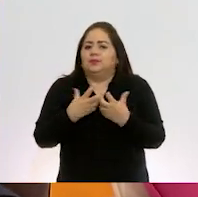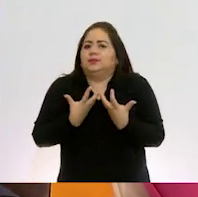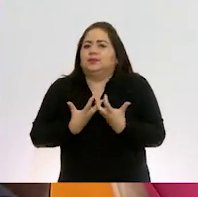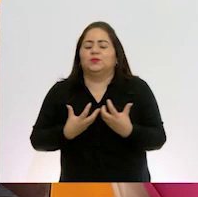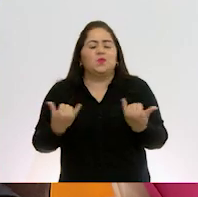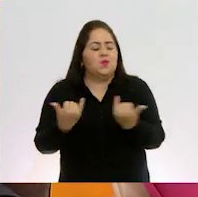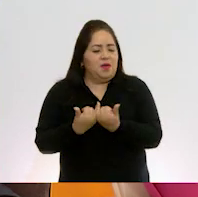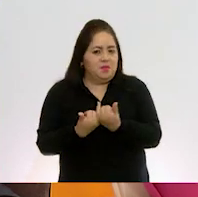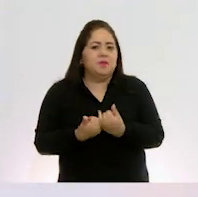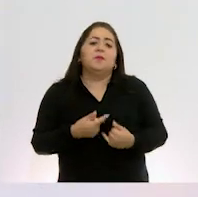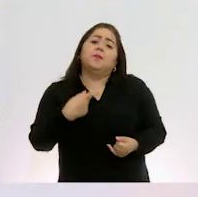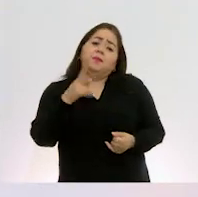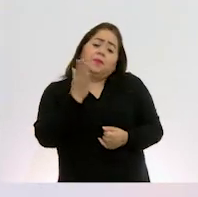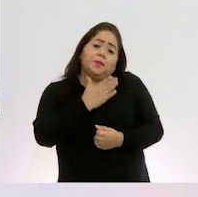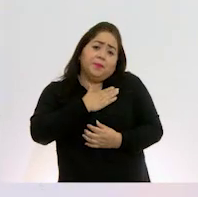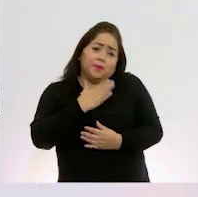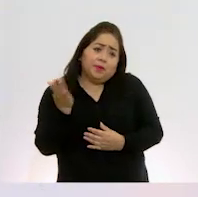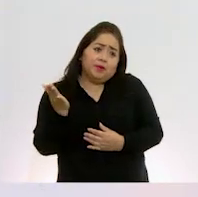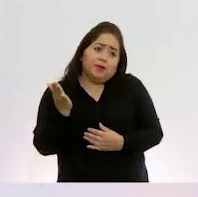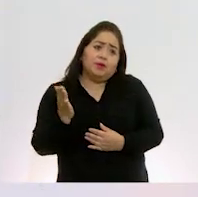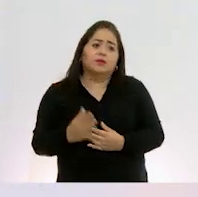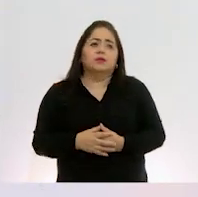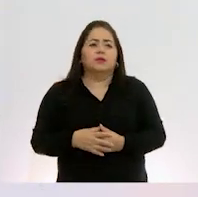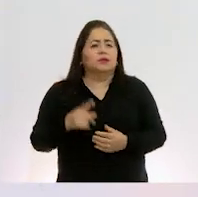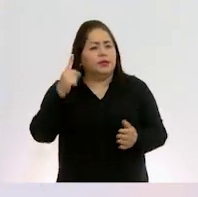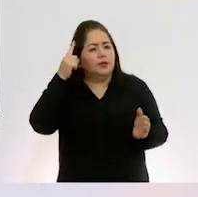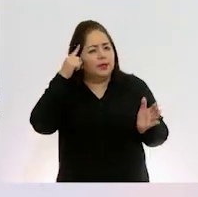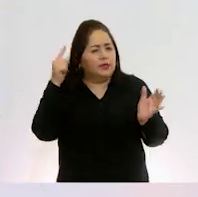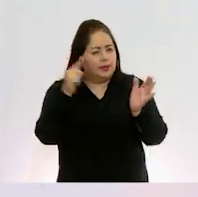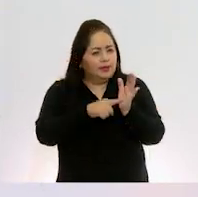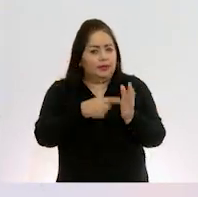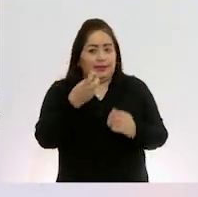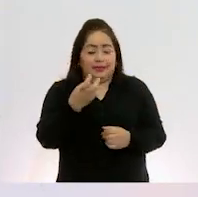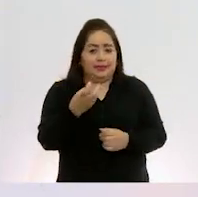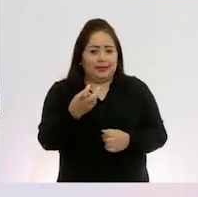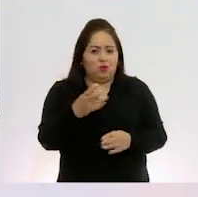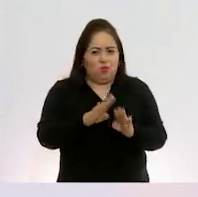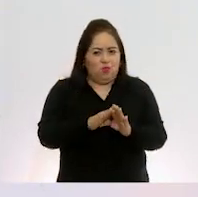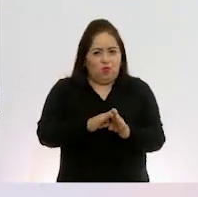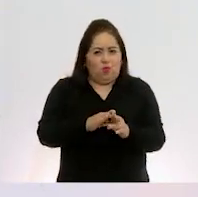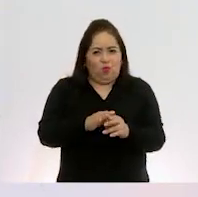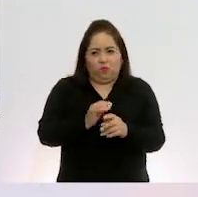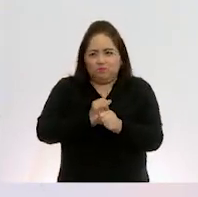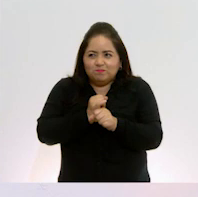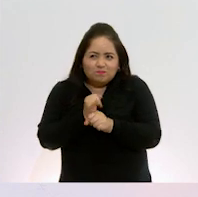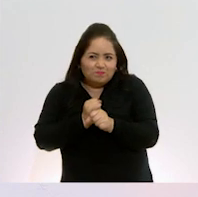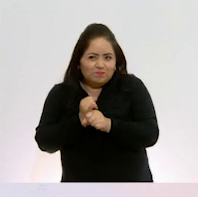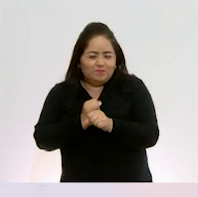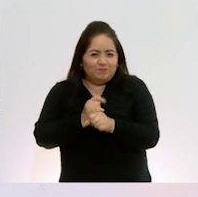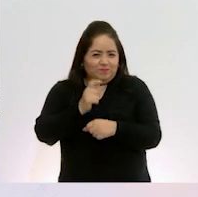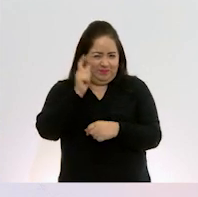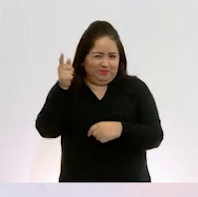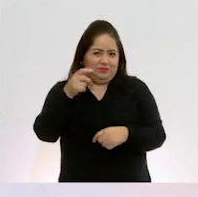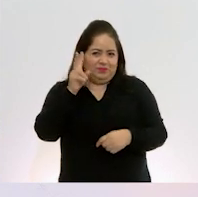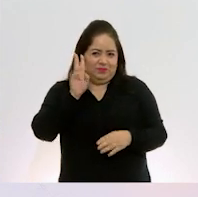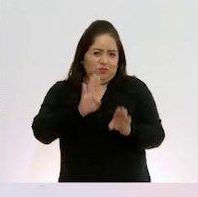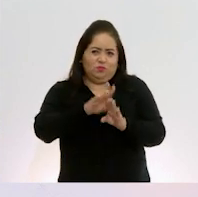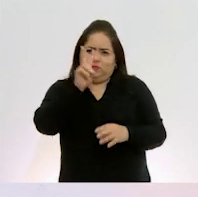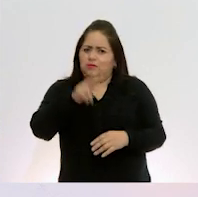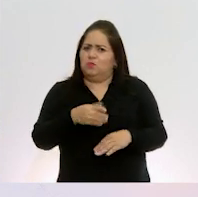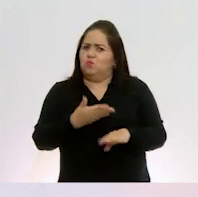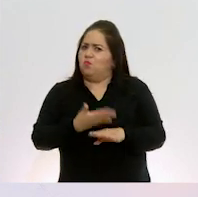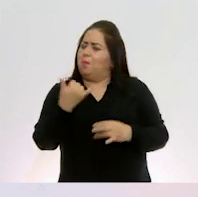me pasó. Y bueno, creo que esto de ser detective, bueno, de ser agente ya es